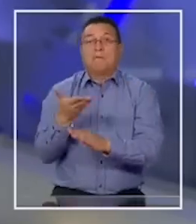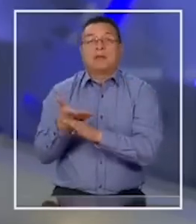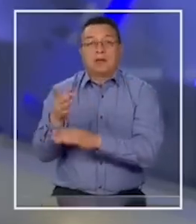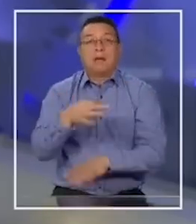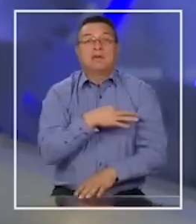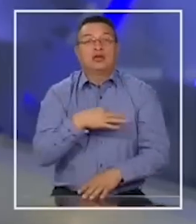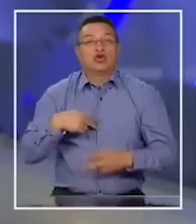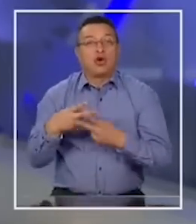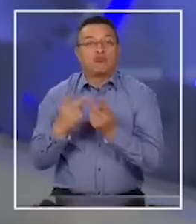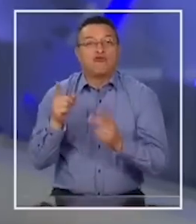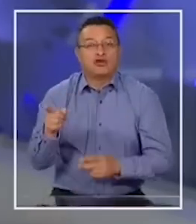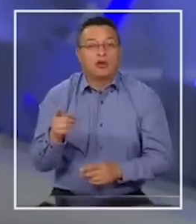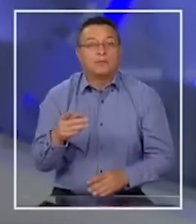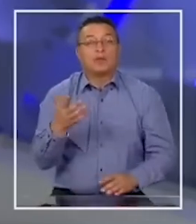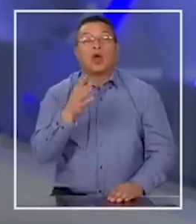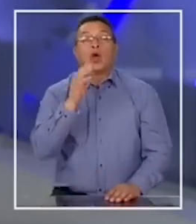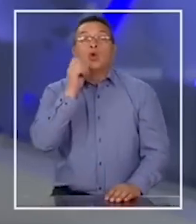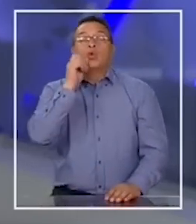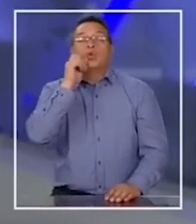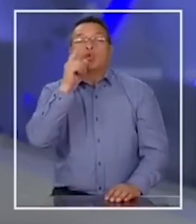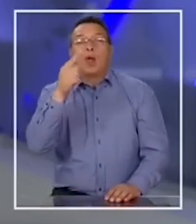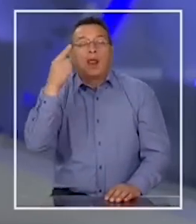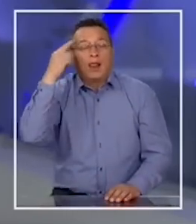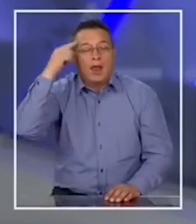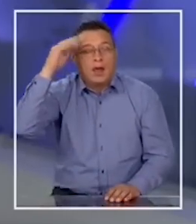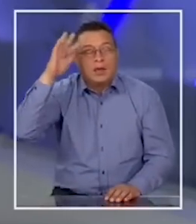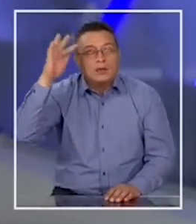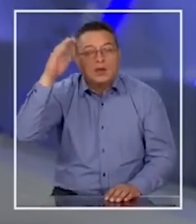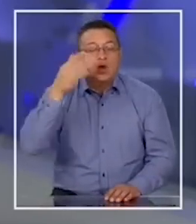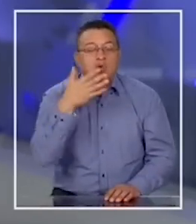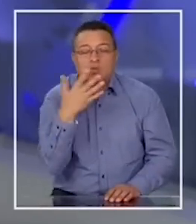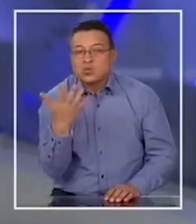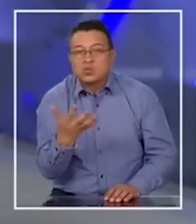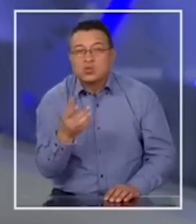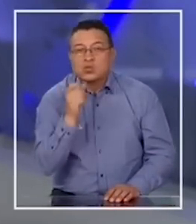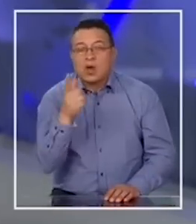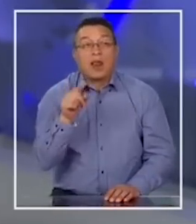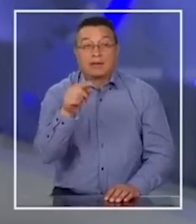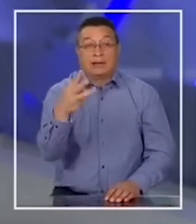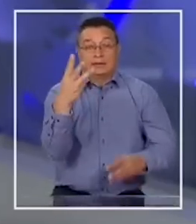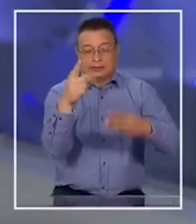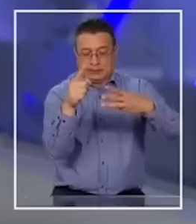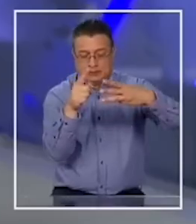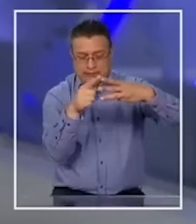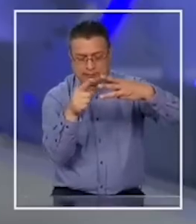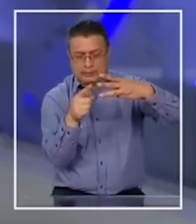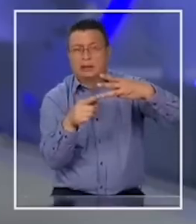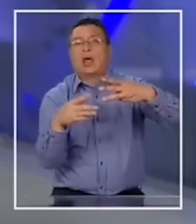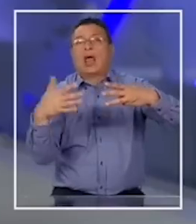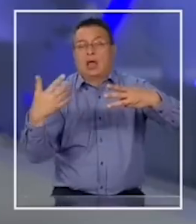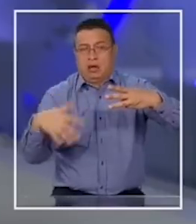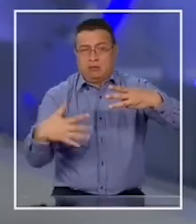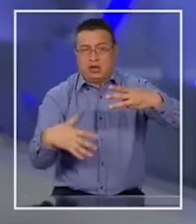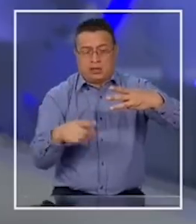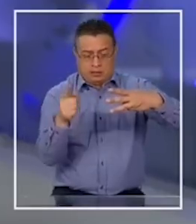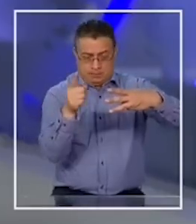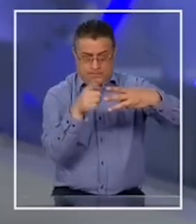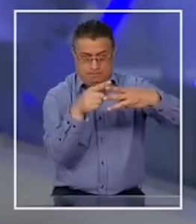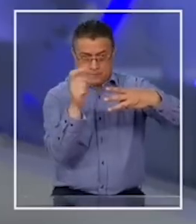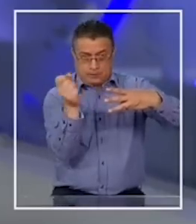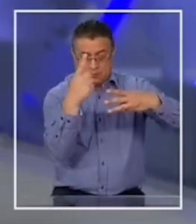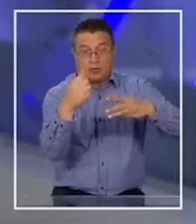Ministerio Público y cuál es la tesis primero yo diría que hay tres tesis que son súper importantes primero